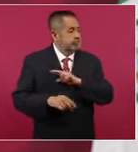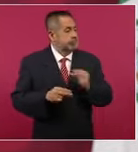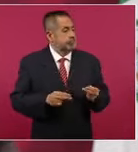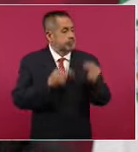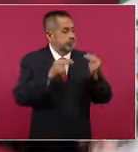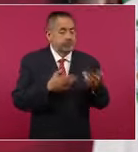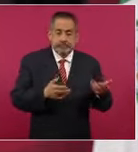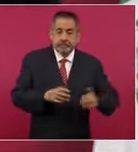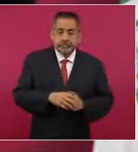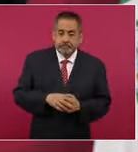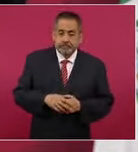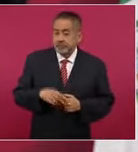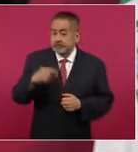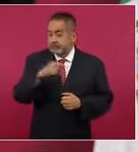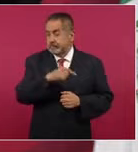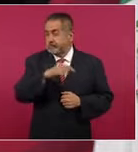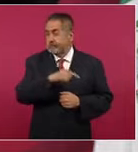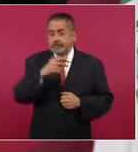llegó a tener